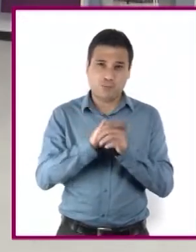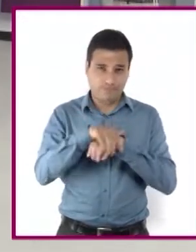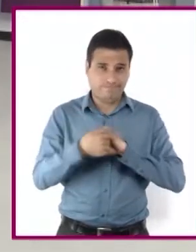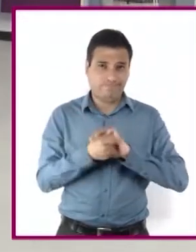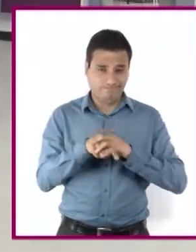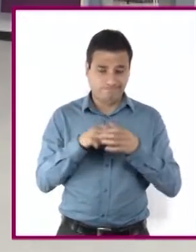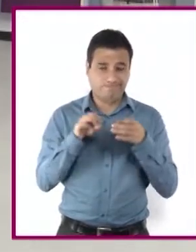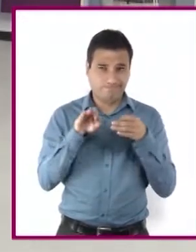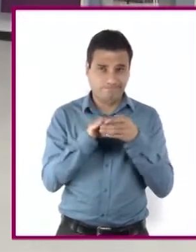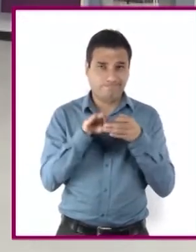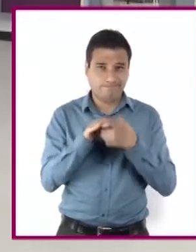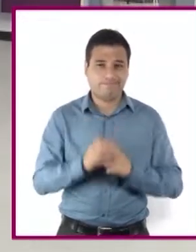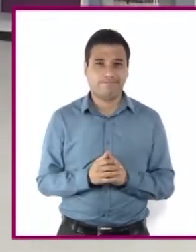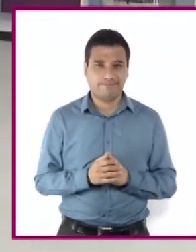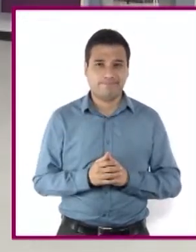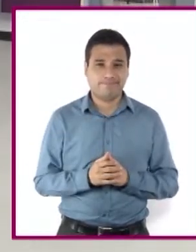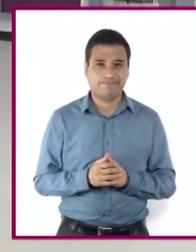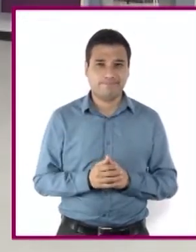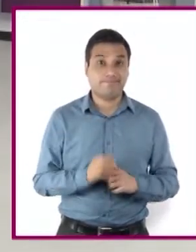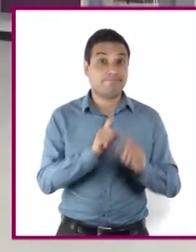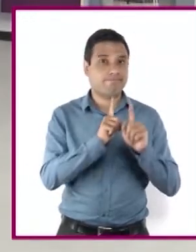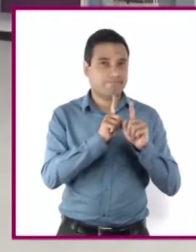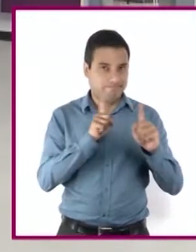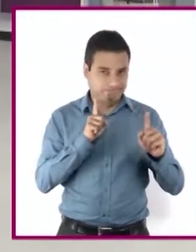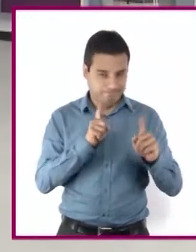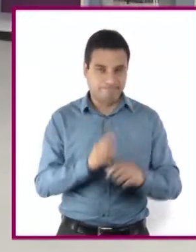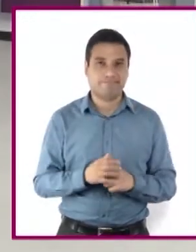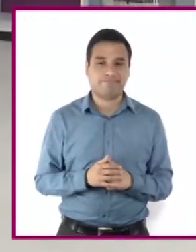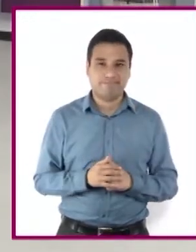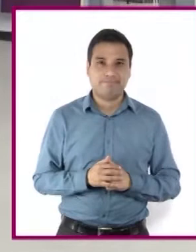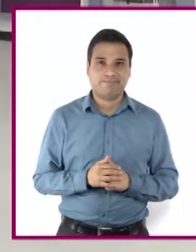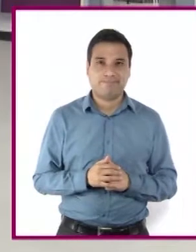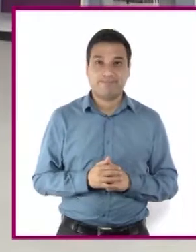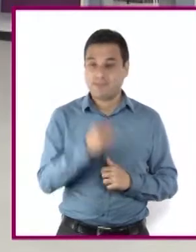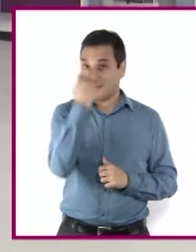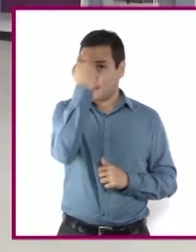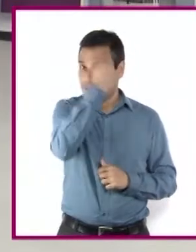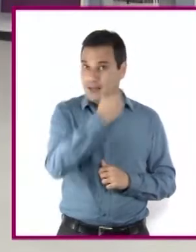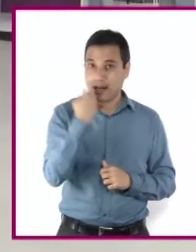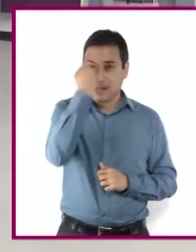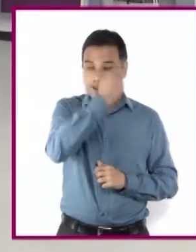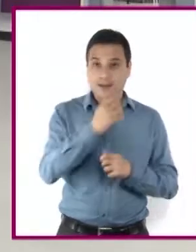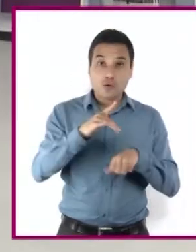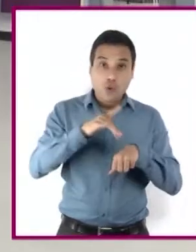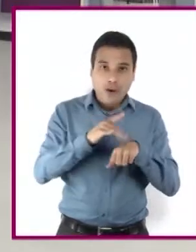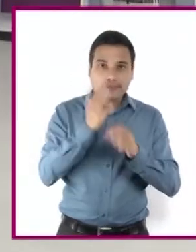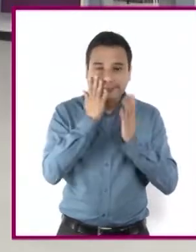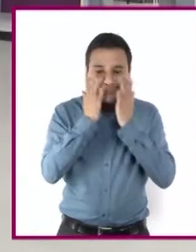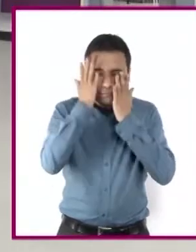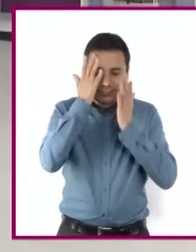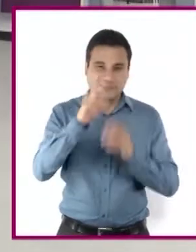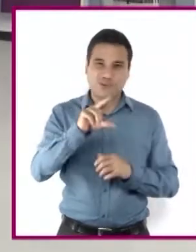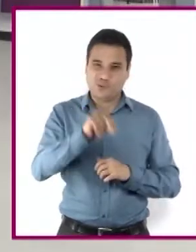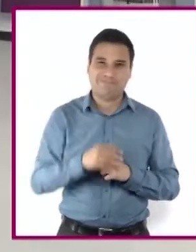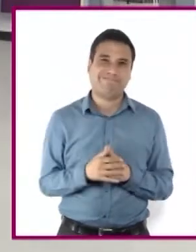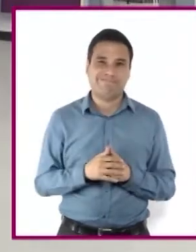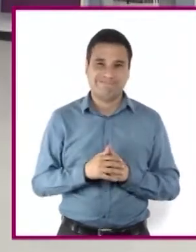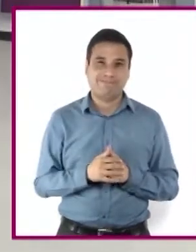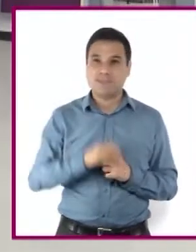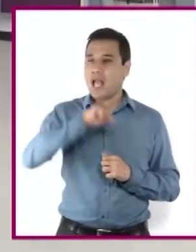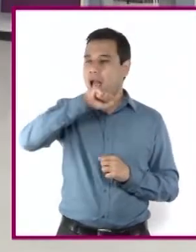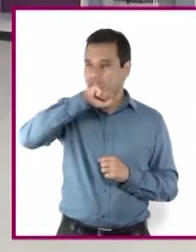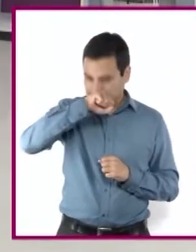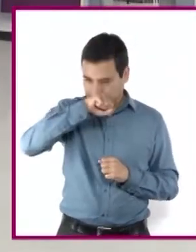las manos, mantener la sana distancia, no tocarse el rostro y realizar el estornudo de